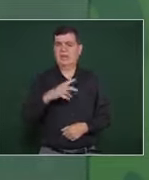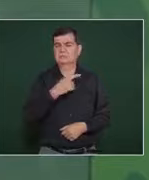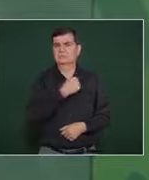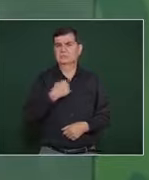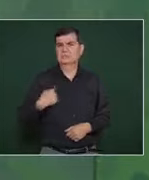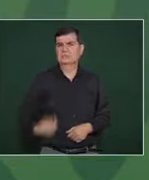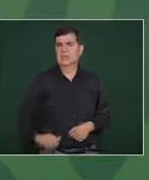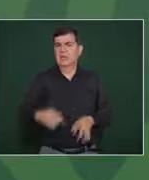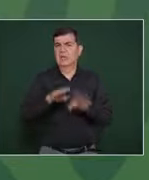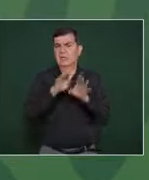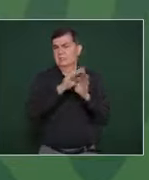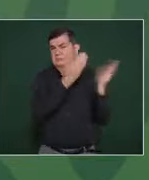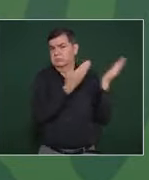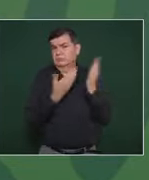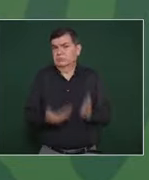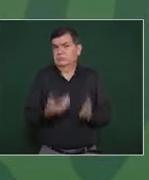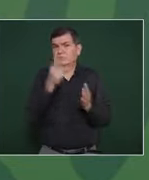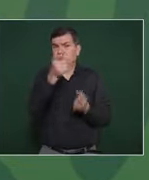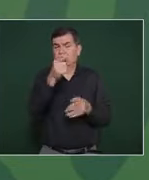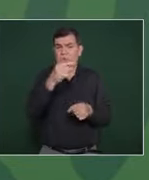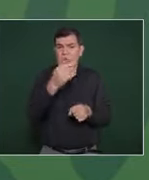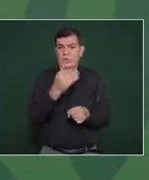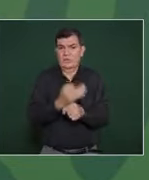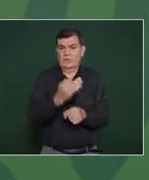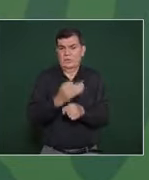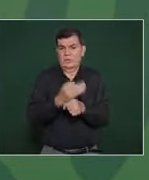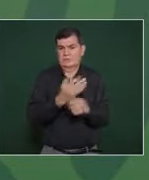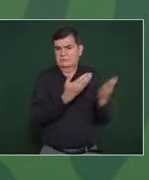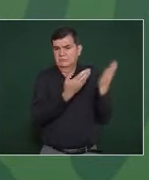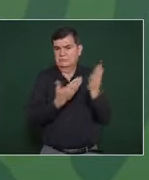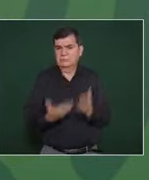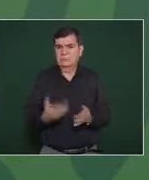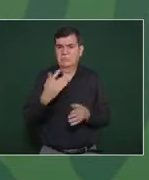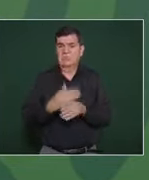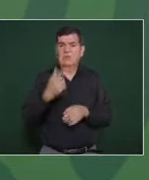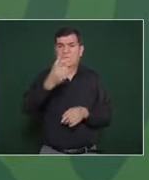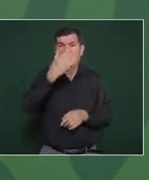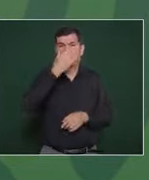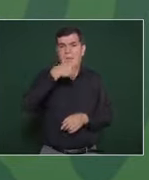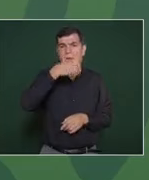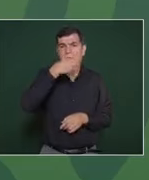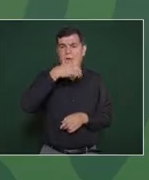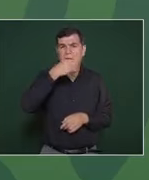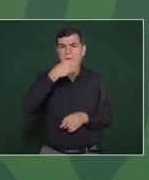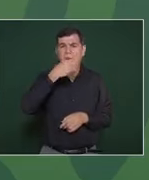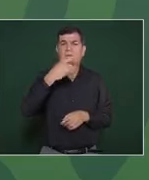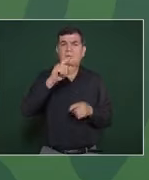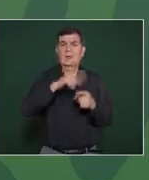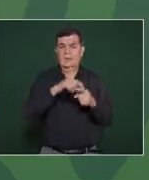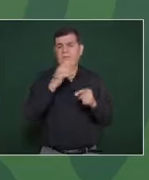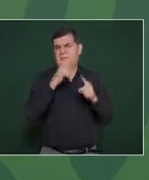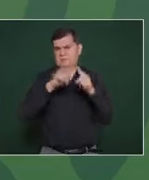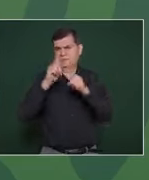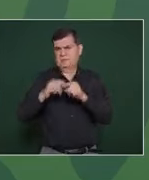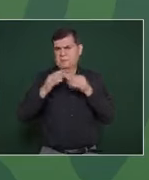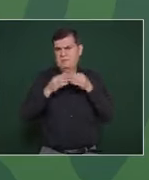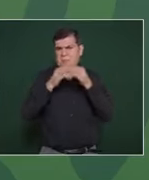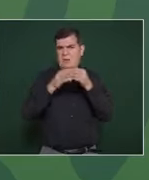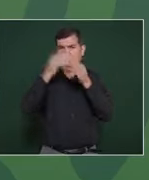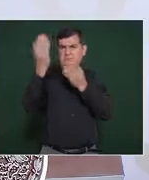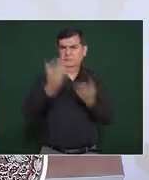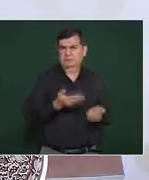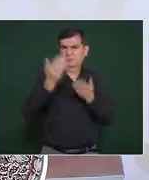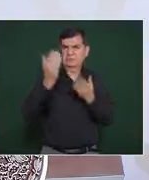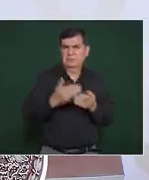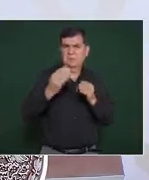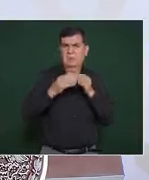que han llegado al puerto de Lázaro Cárdenas ya varios barcos